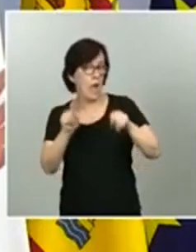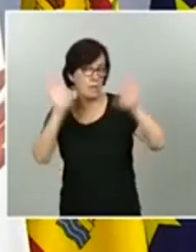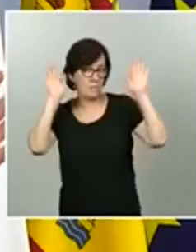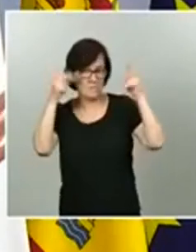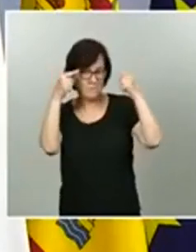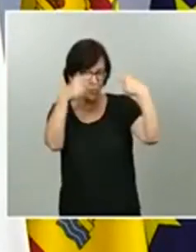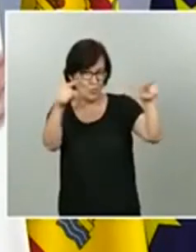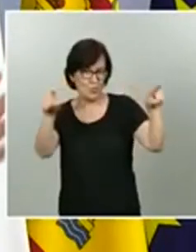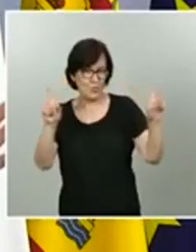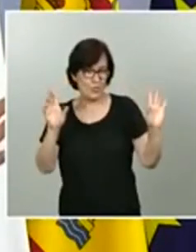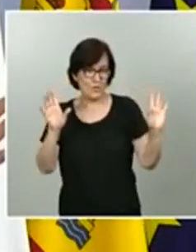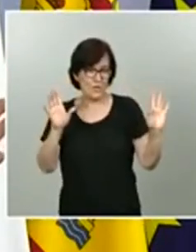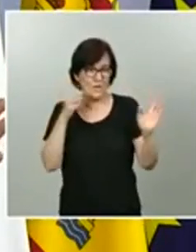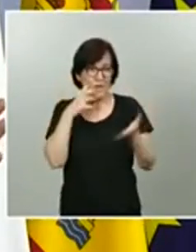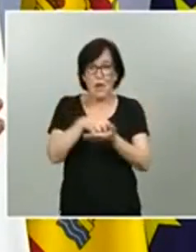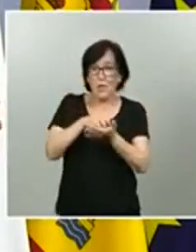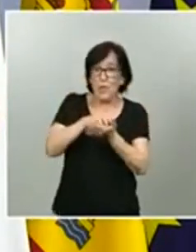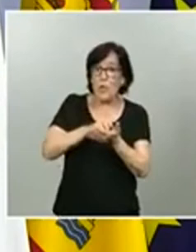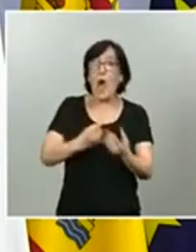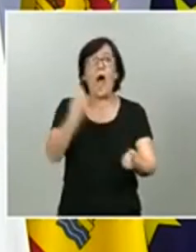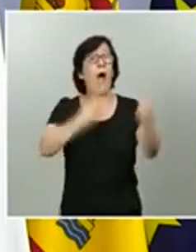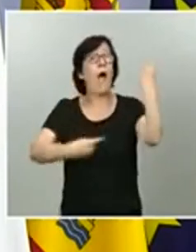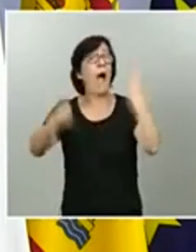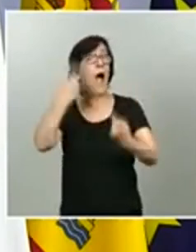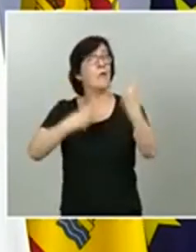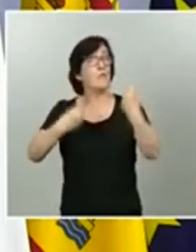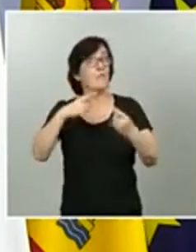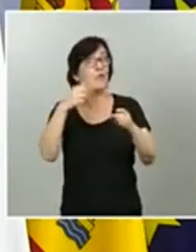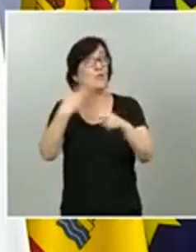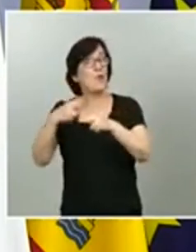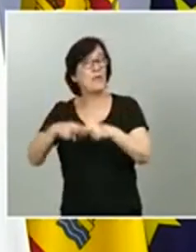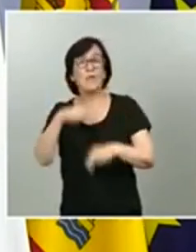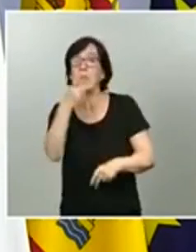Se puso en duda por parte de algún actor político.